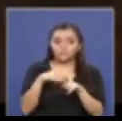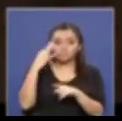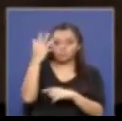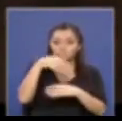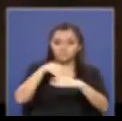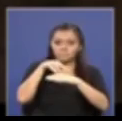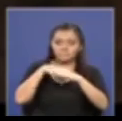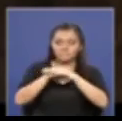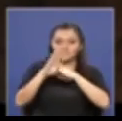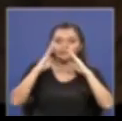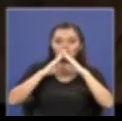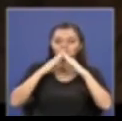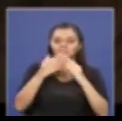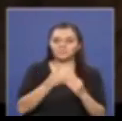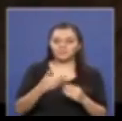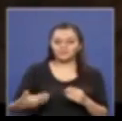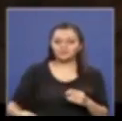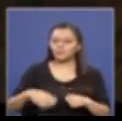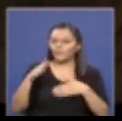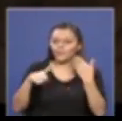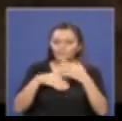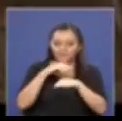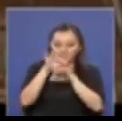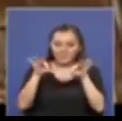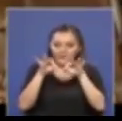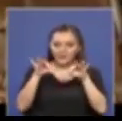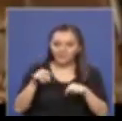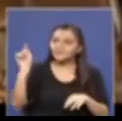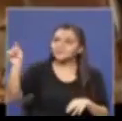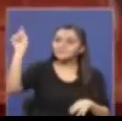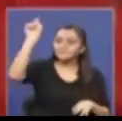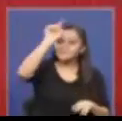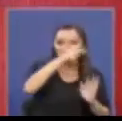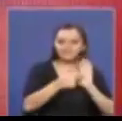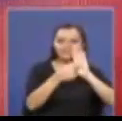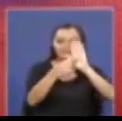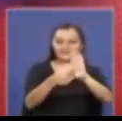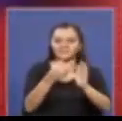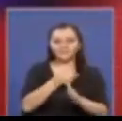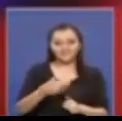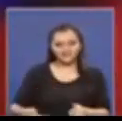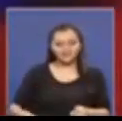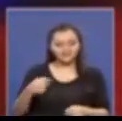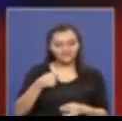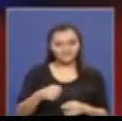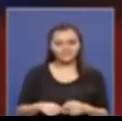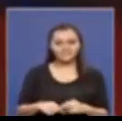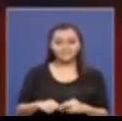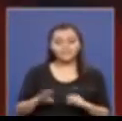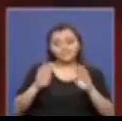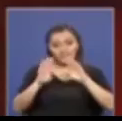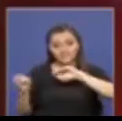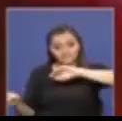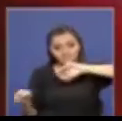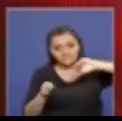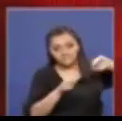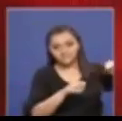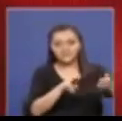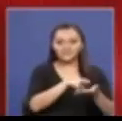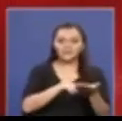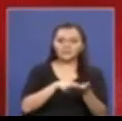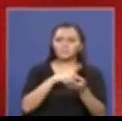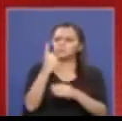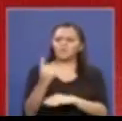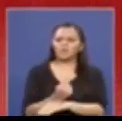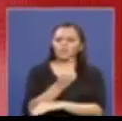bello, podrán ver en exhibición todos los regalos que hemos recibido oficiales, ¿no?, como presidente de la República. Luego la bilateral está